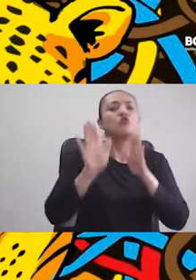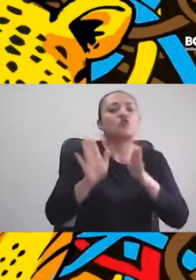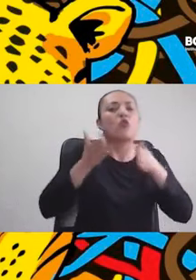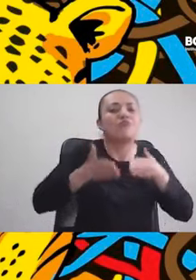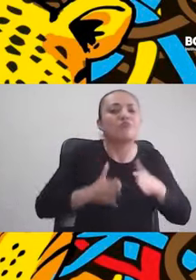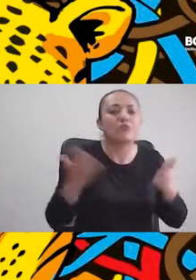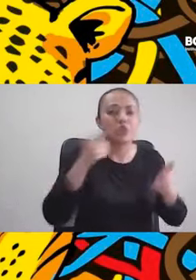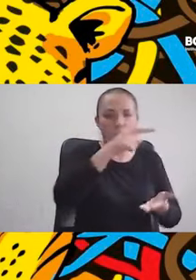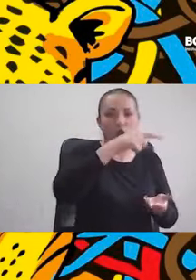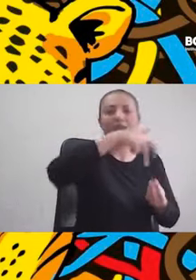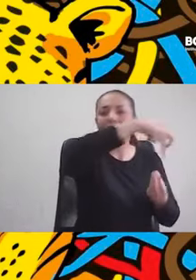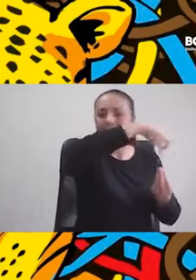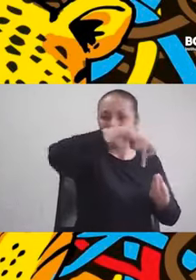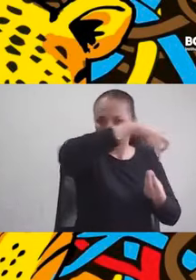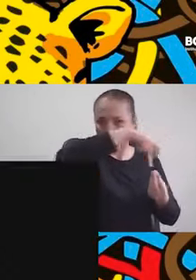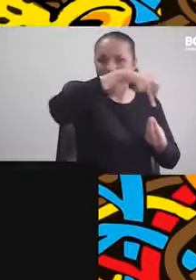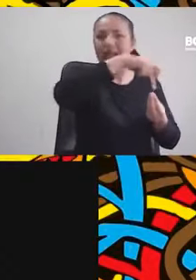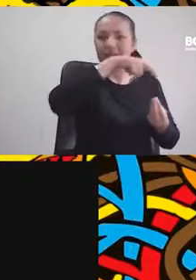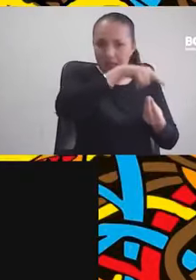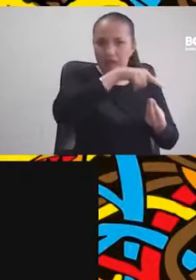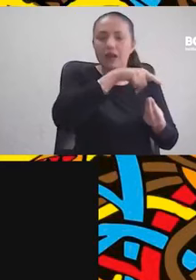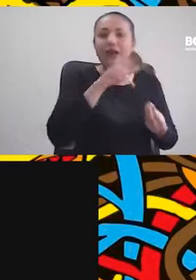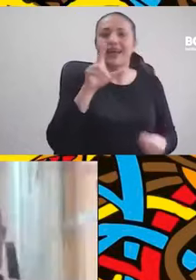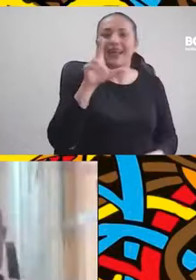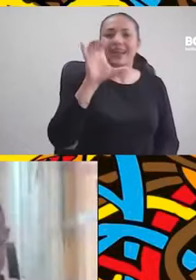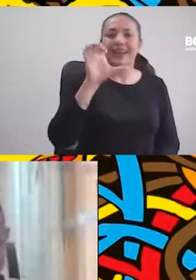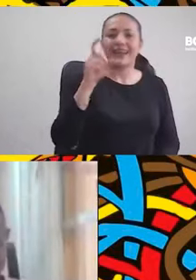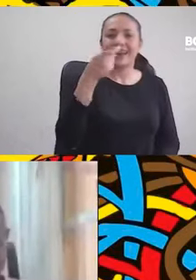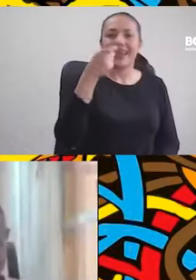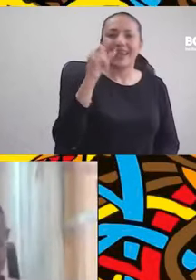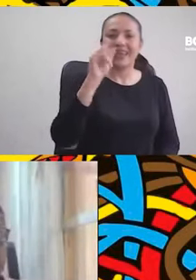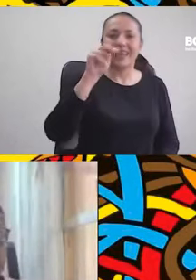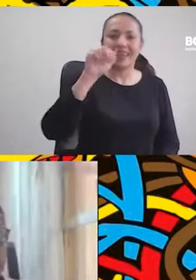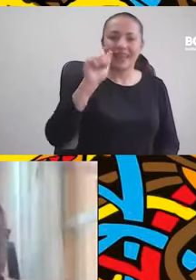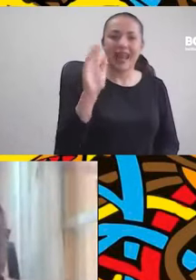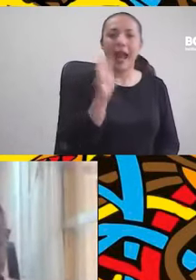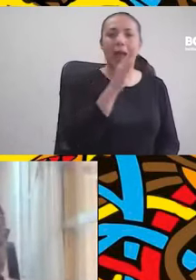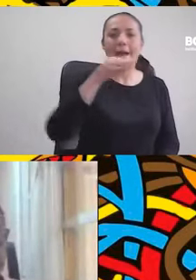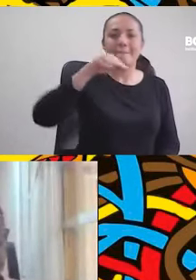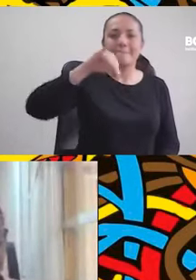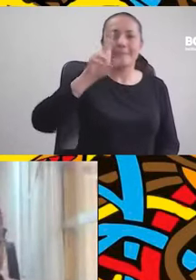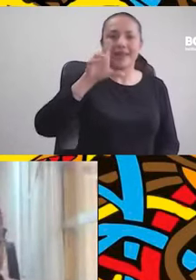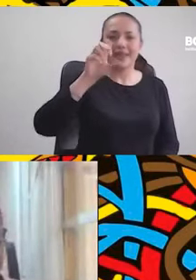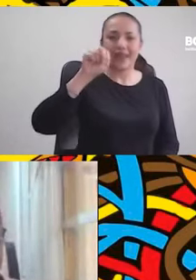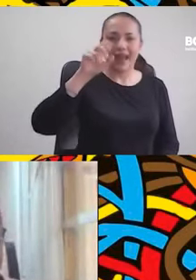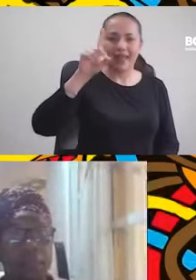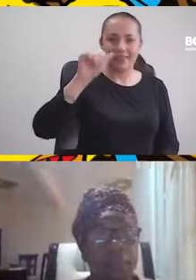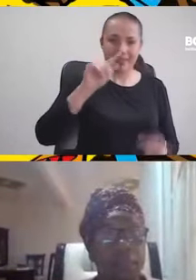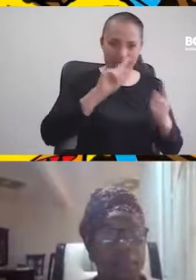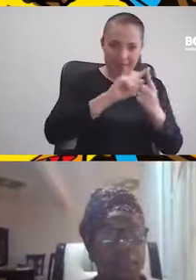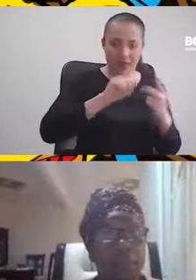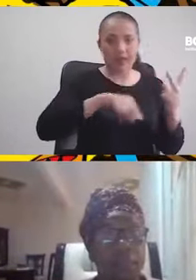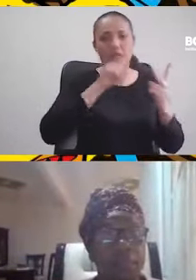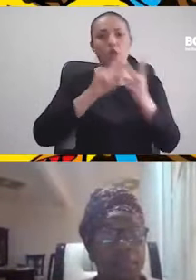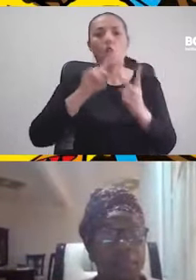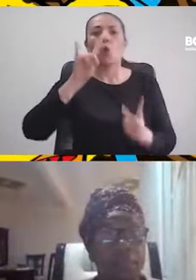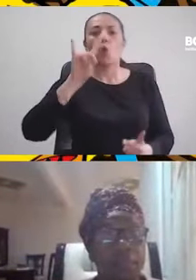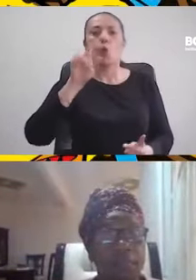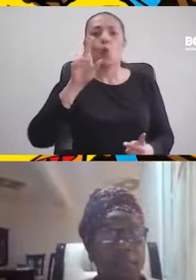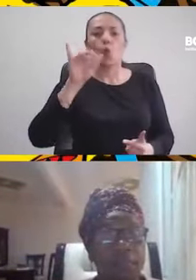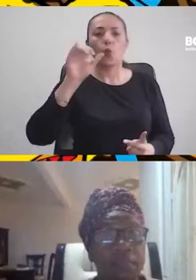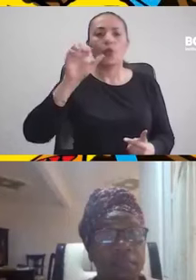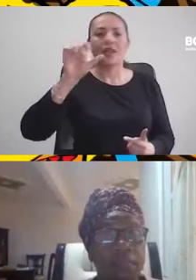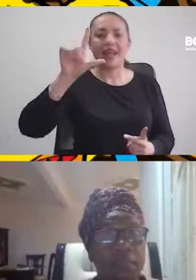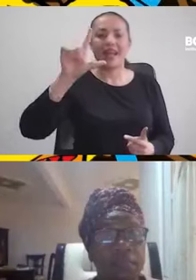Basilio. Regina Miranda nos acompaña y Uriel Cassiani,